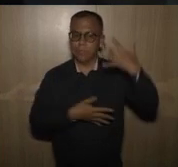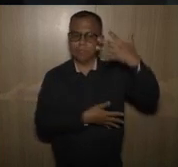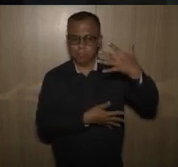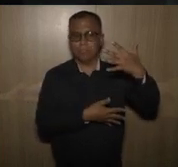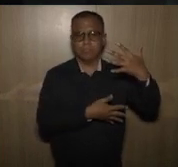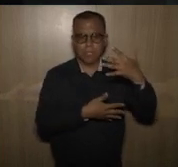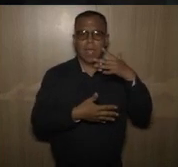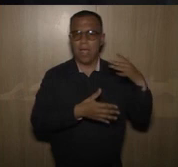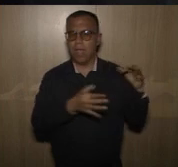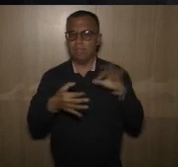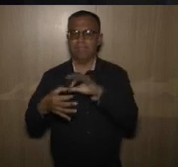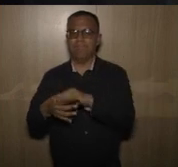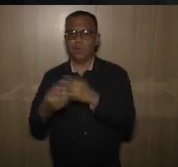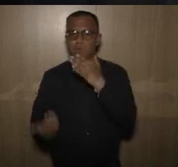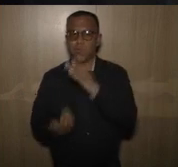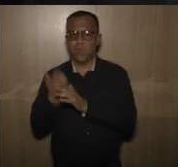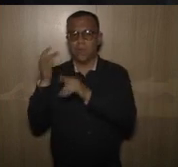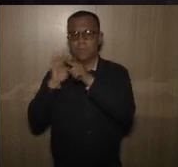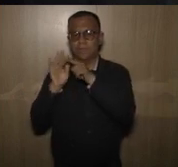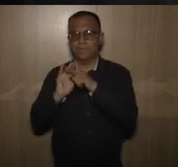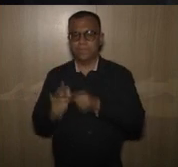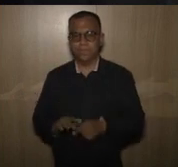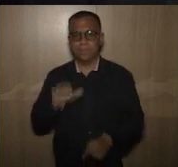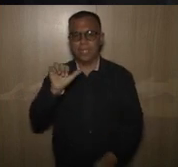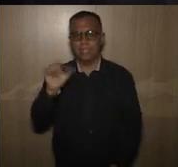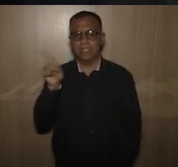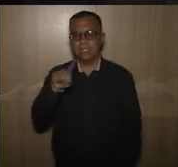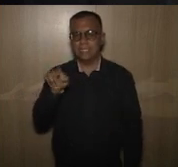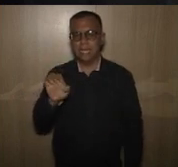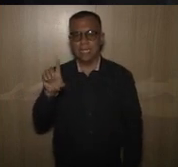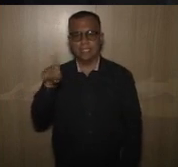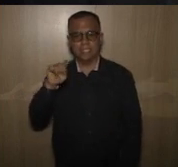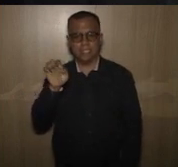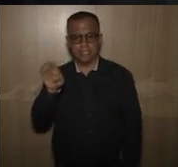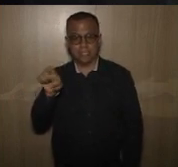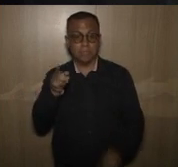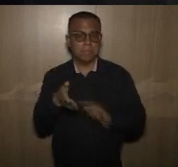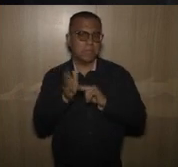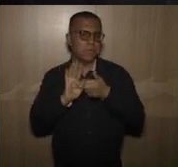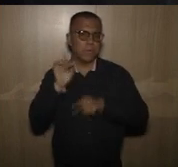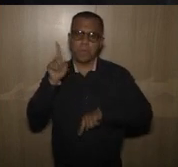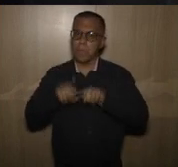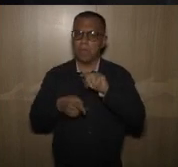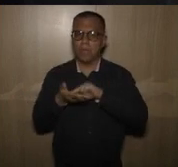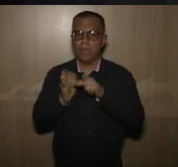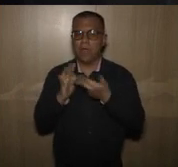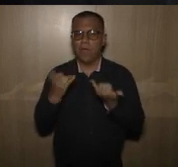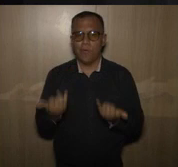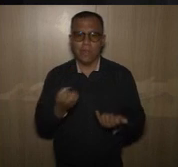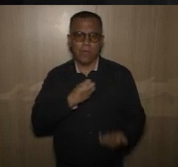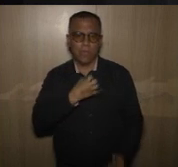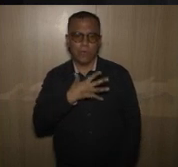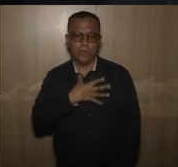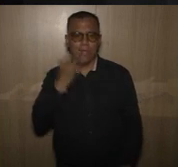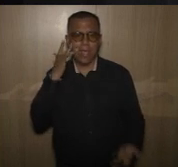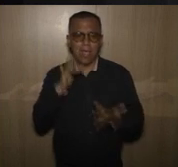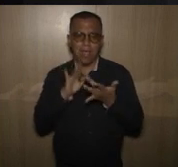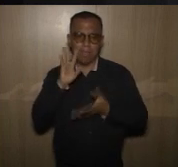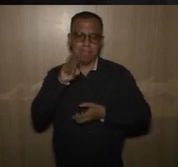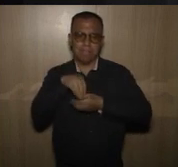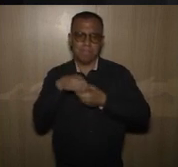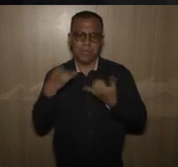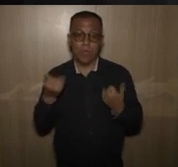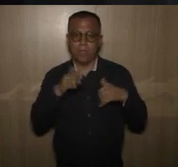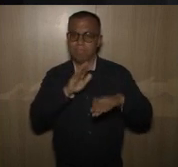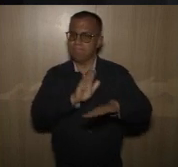la implementación del nuevo SACES. Pero también no puedo dejar pasar la oportunidad para hacer